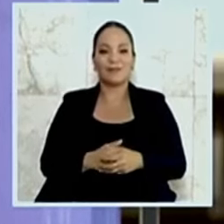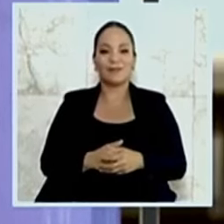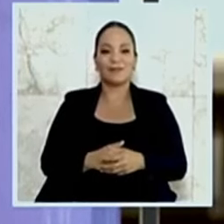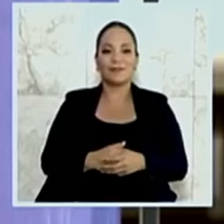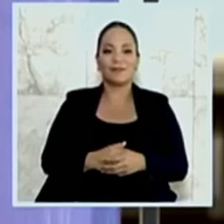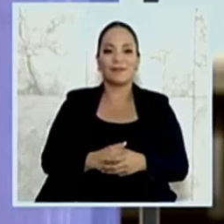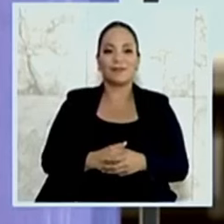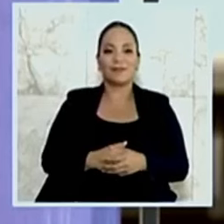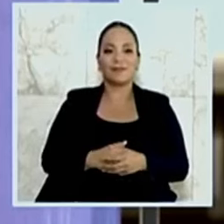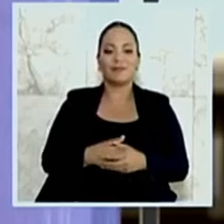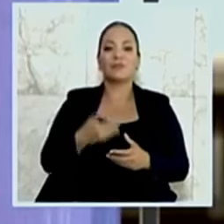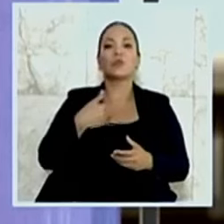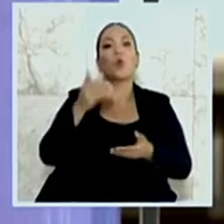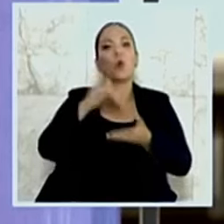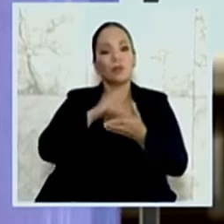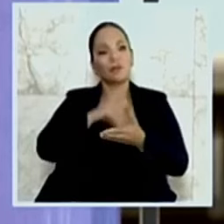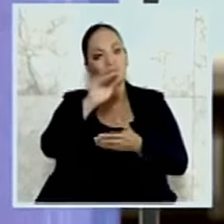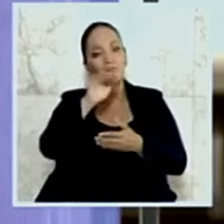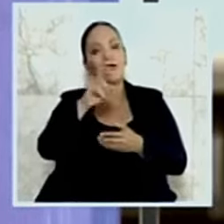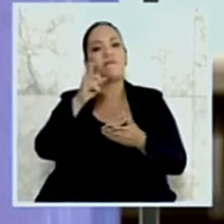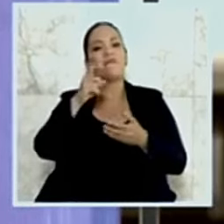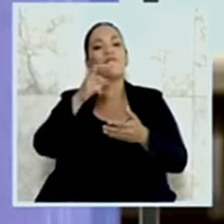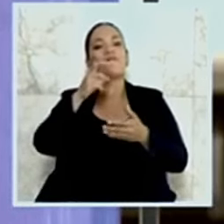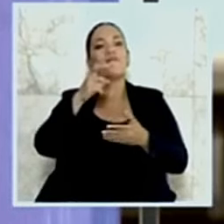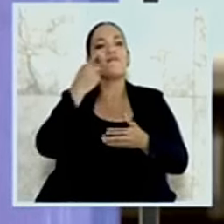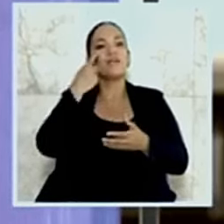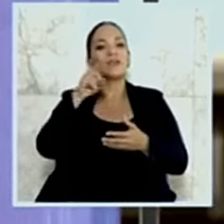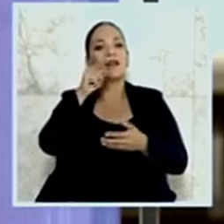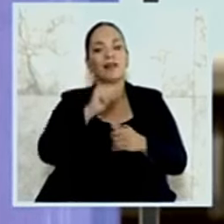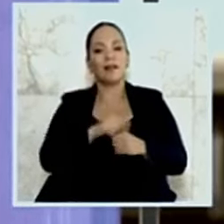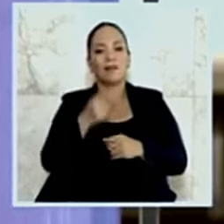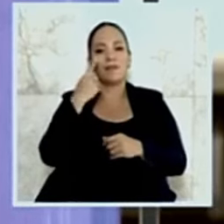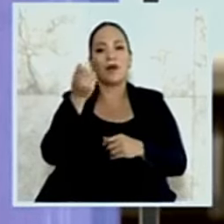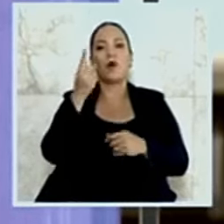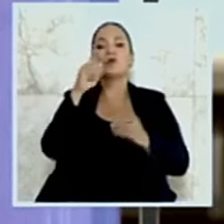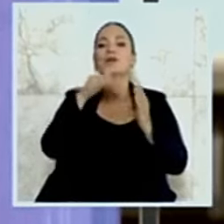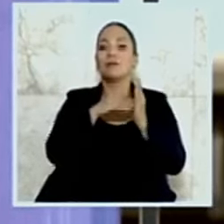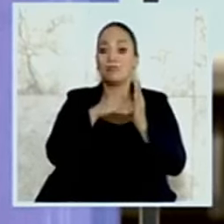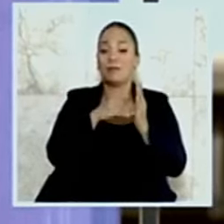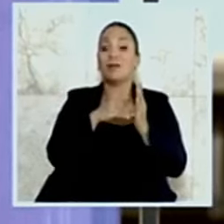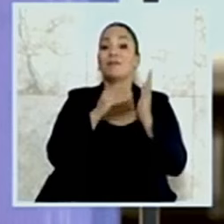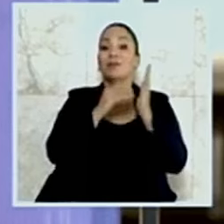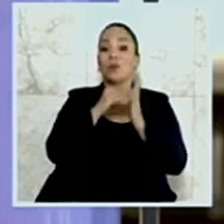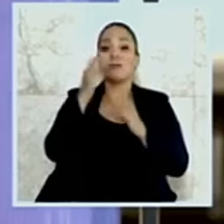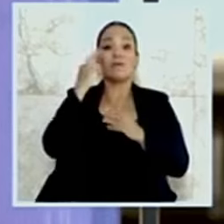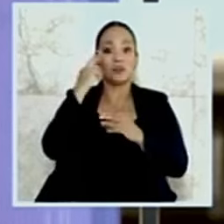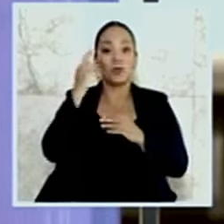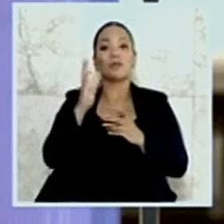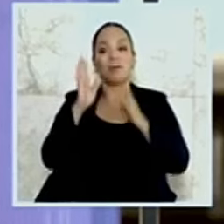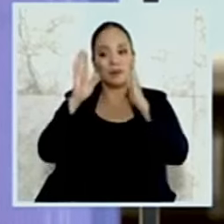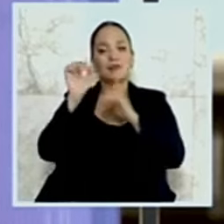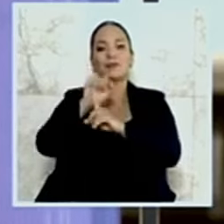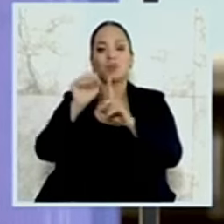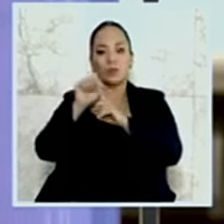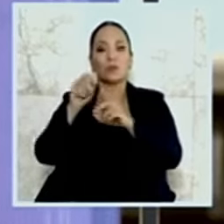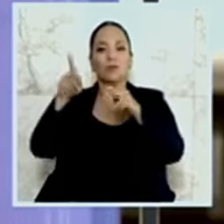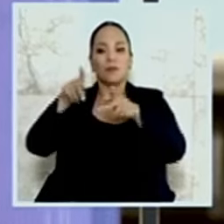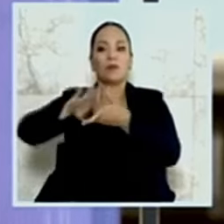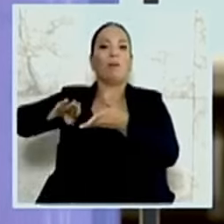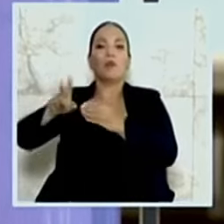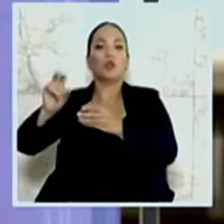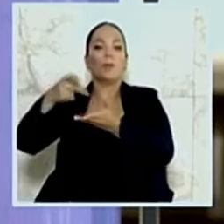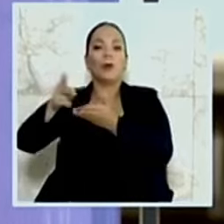grandísimos evasores, incluyendo el que ustedes saben, donde le hago el llamado a la